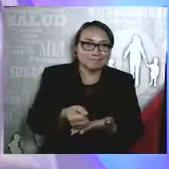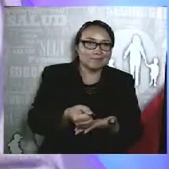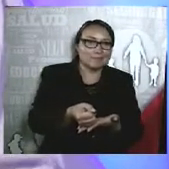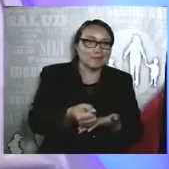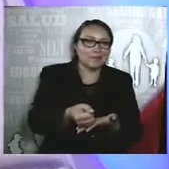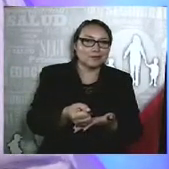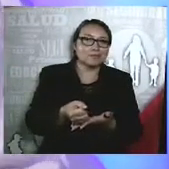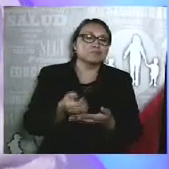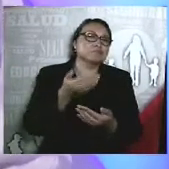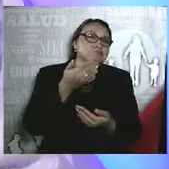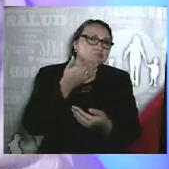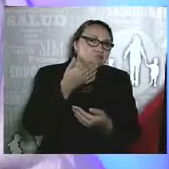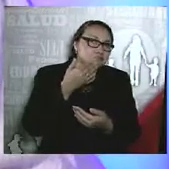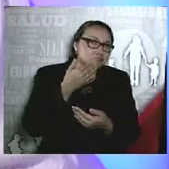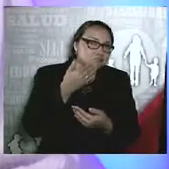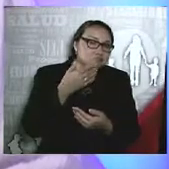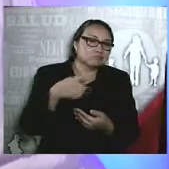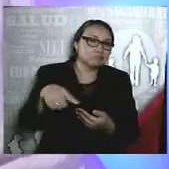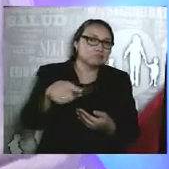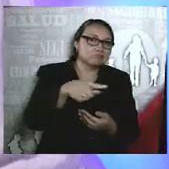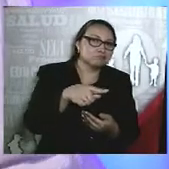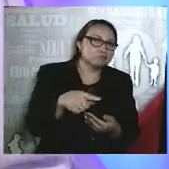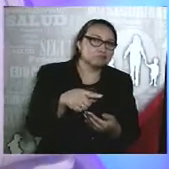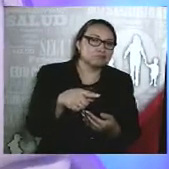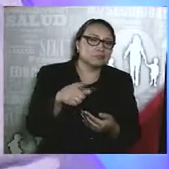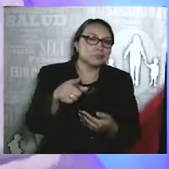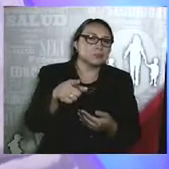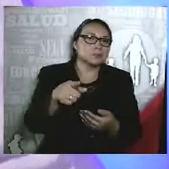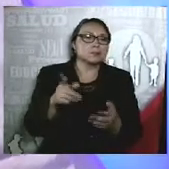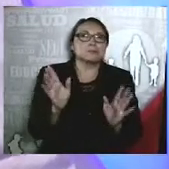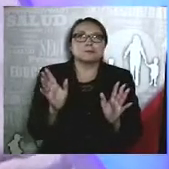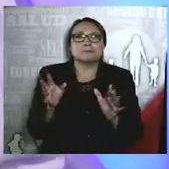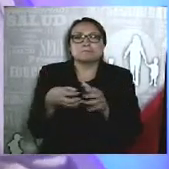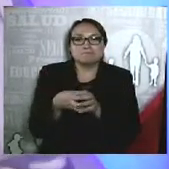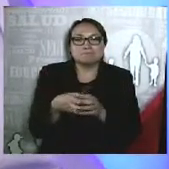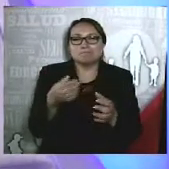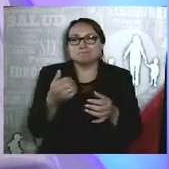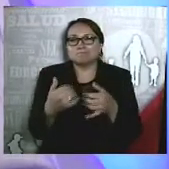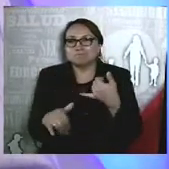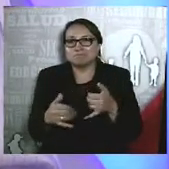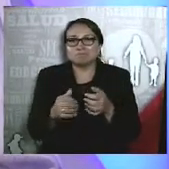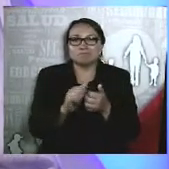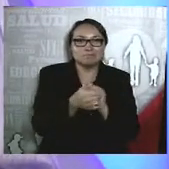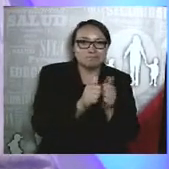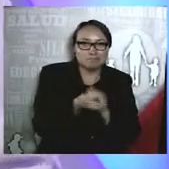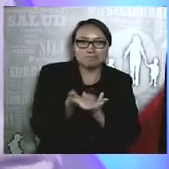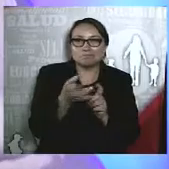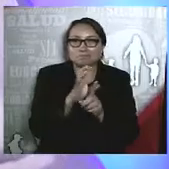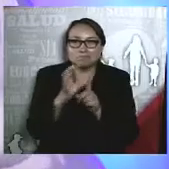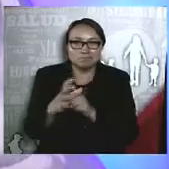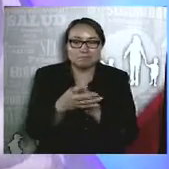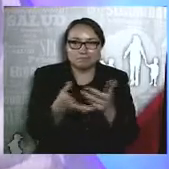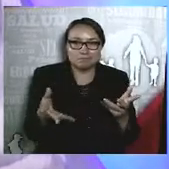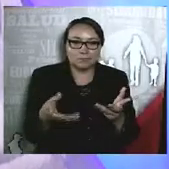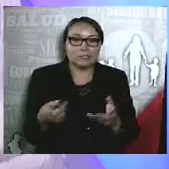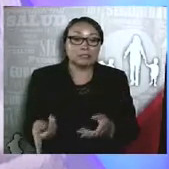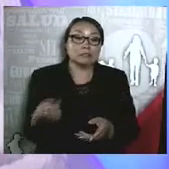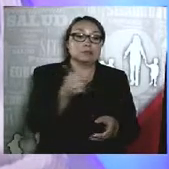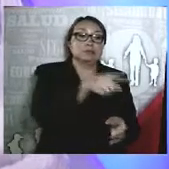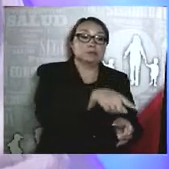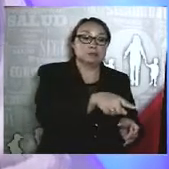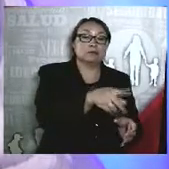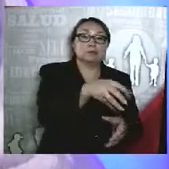como funcionarios y contratistas, y esa extensión de beneficios también a sus familias.